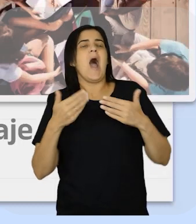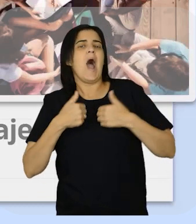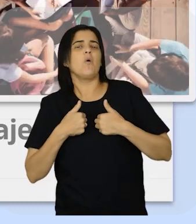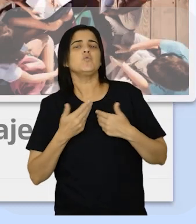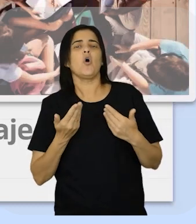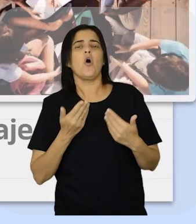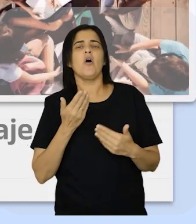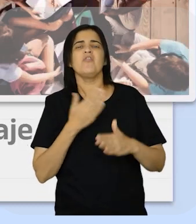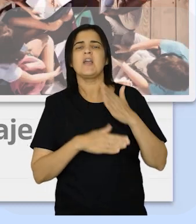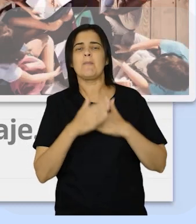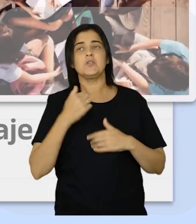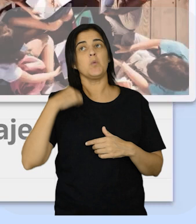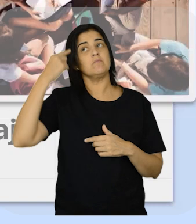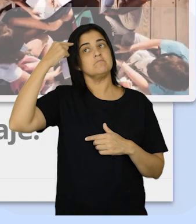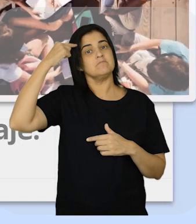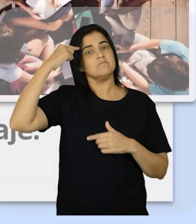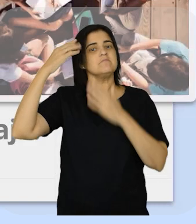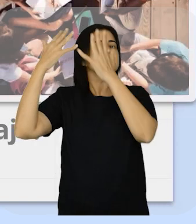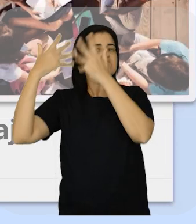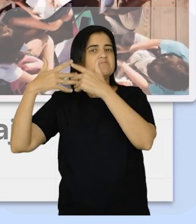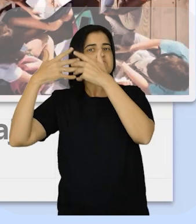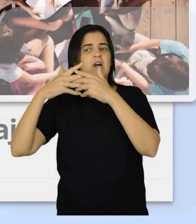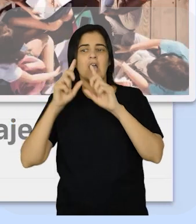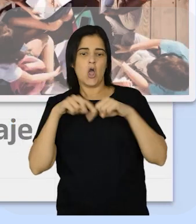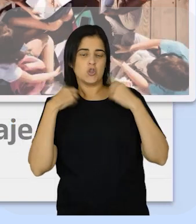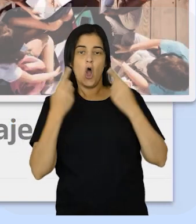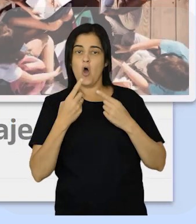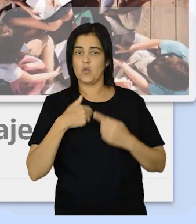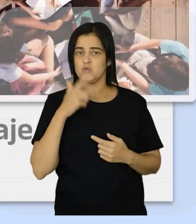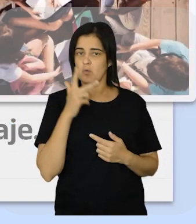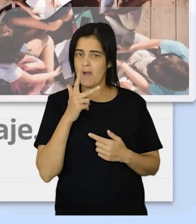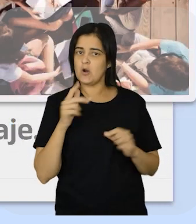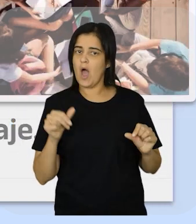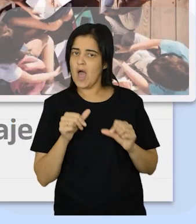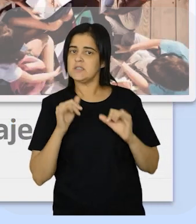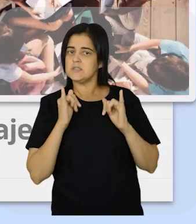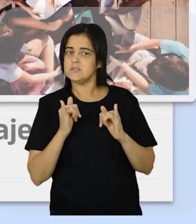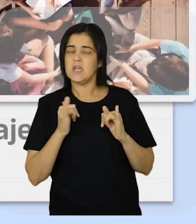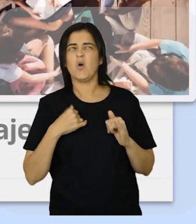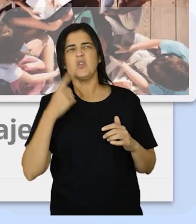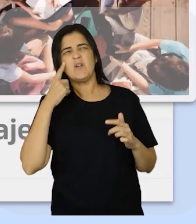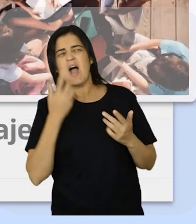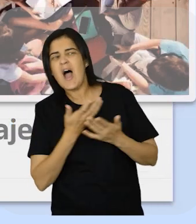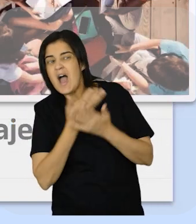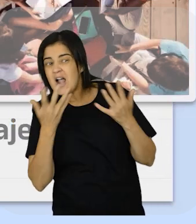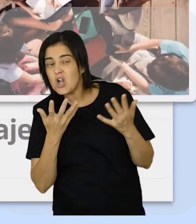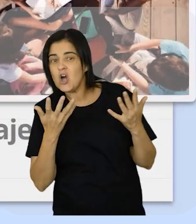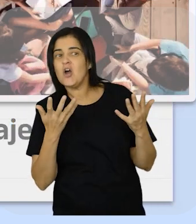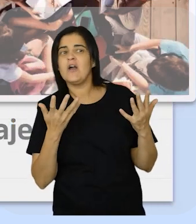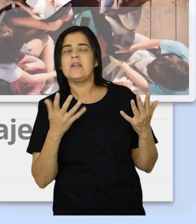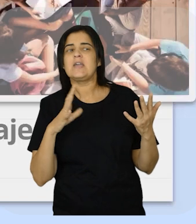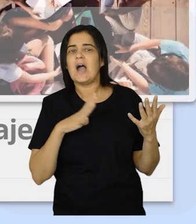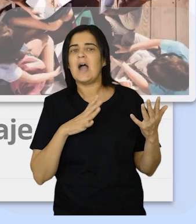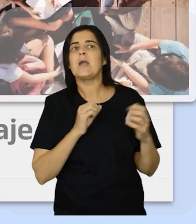es un proceso mental que todos los seres humanos hacemos, y es que cuando vemos que hay algo que afecta